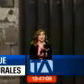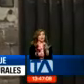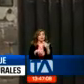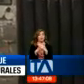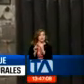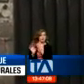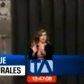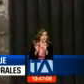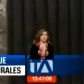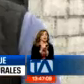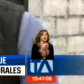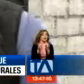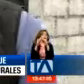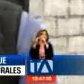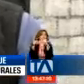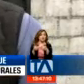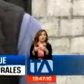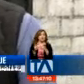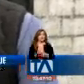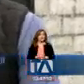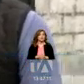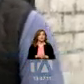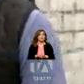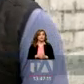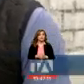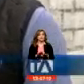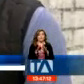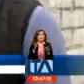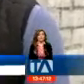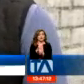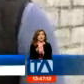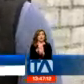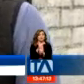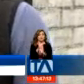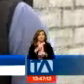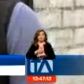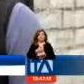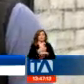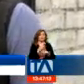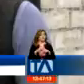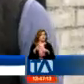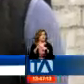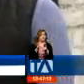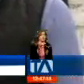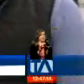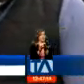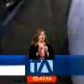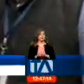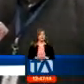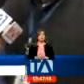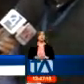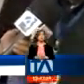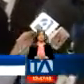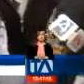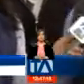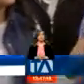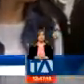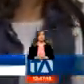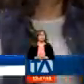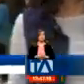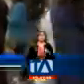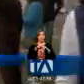punto para ayudar a los vecinos. Nos hemos activado como mesa de seguridad con las autoridades pertinentes del cantón. Hemos tratado de